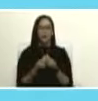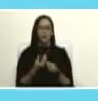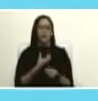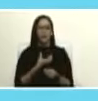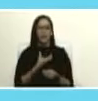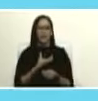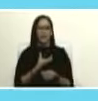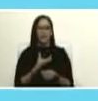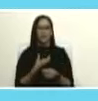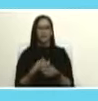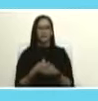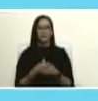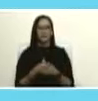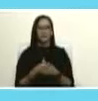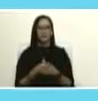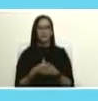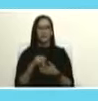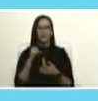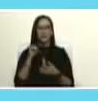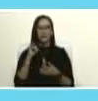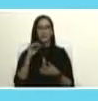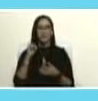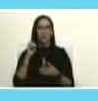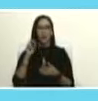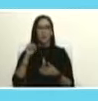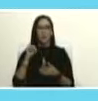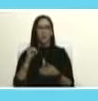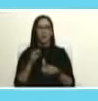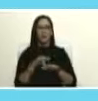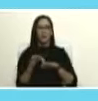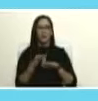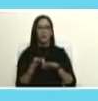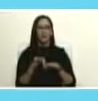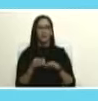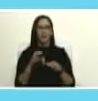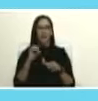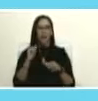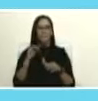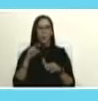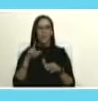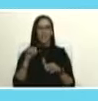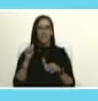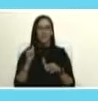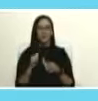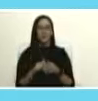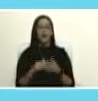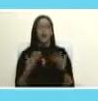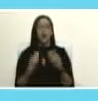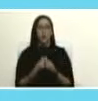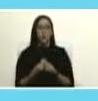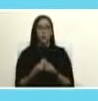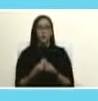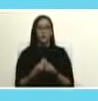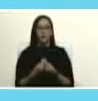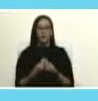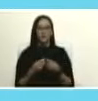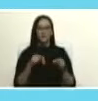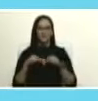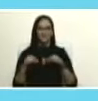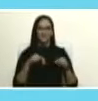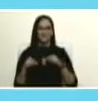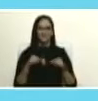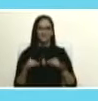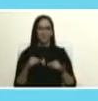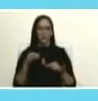Figueroa, Simón Pablo, alcalde del municipio Campo Elías, junto a la directora